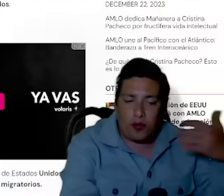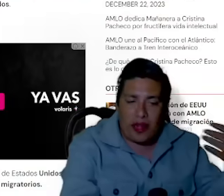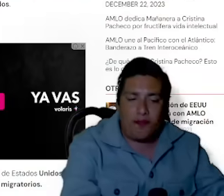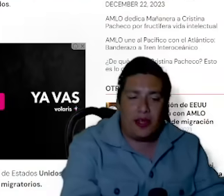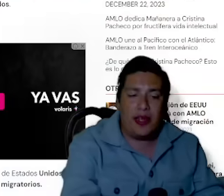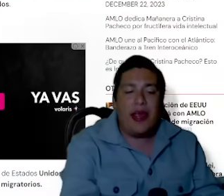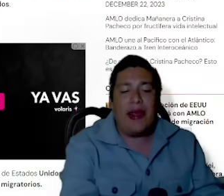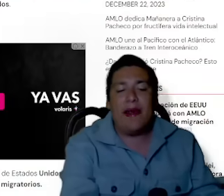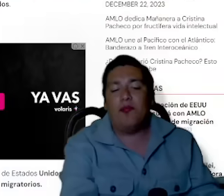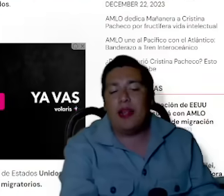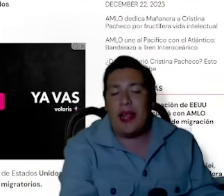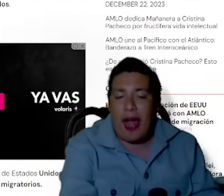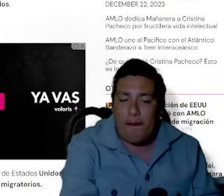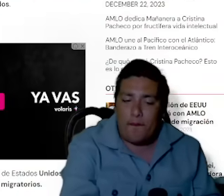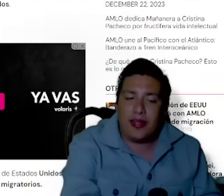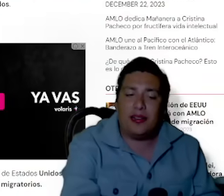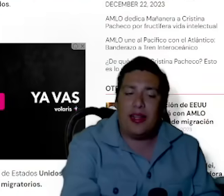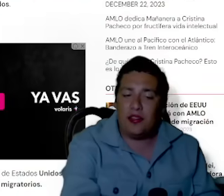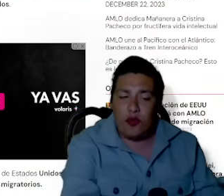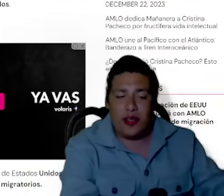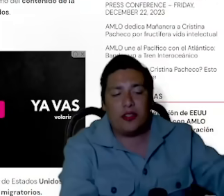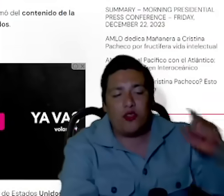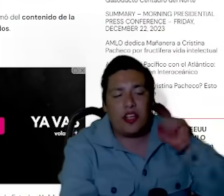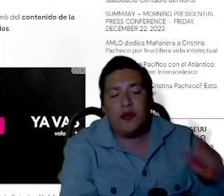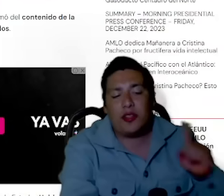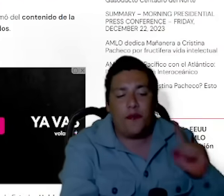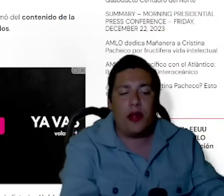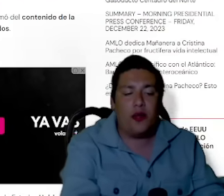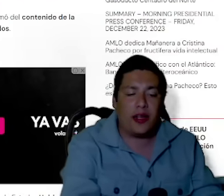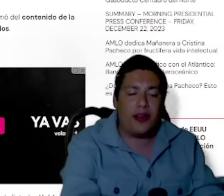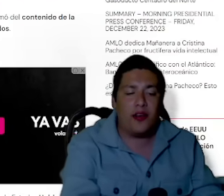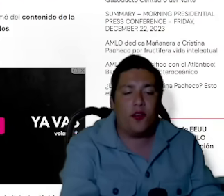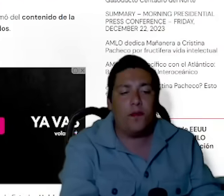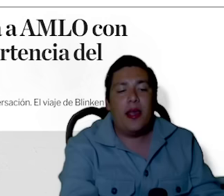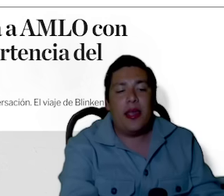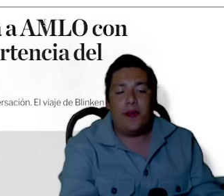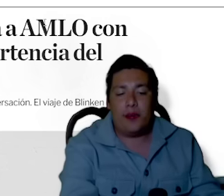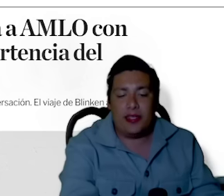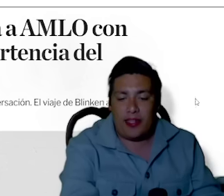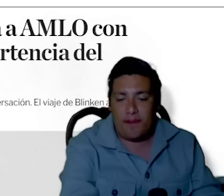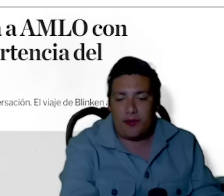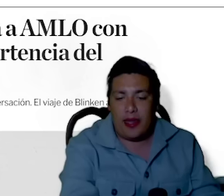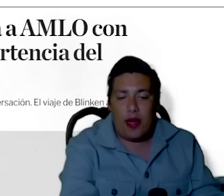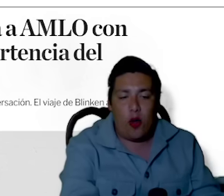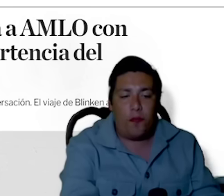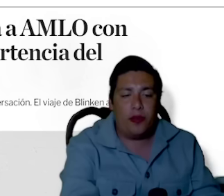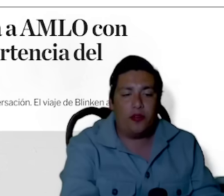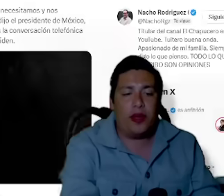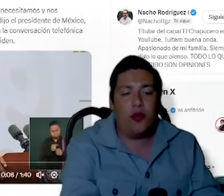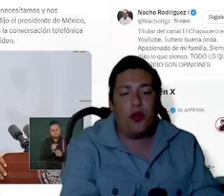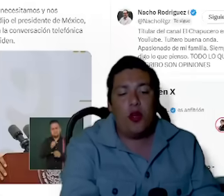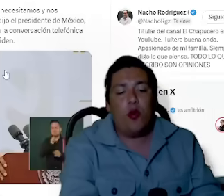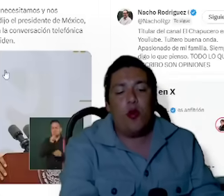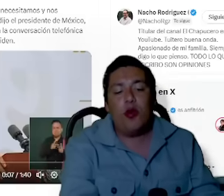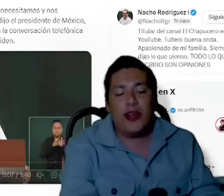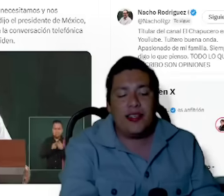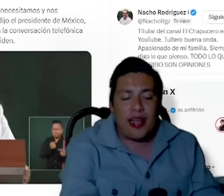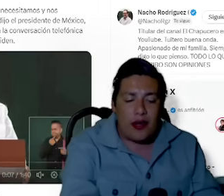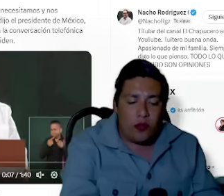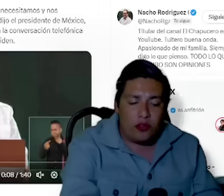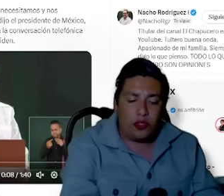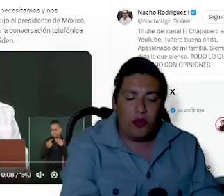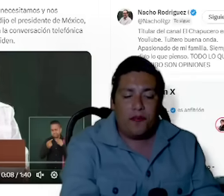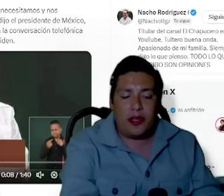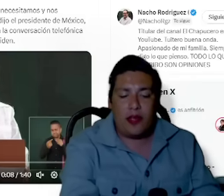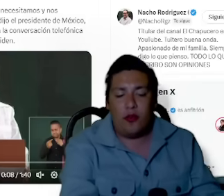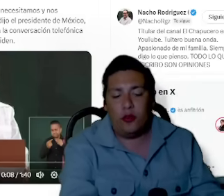es importante entre ambas naciones escuchemos qué fue lo que dijo eh el presidente López Obrador luego de